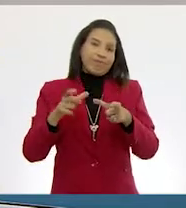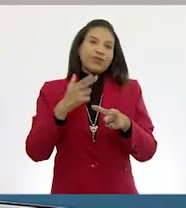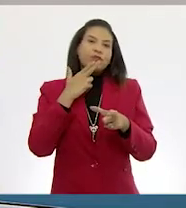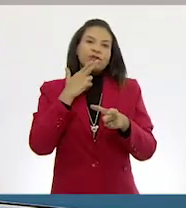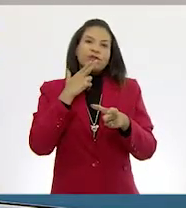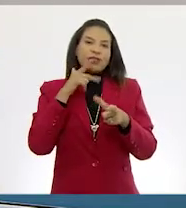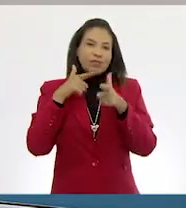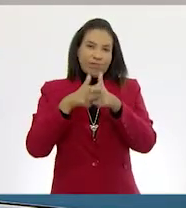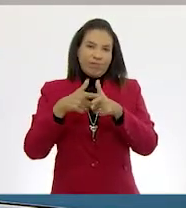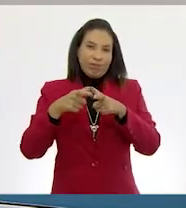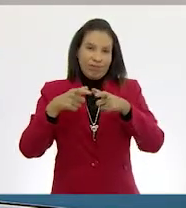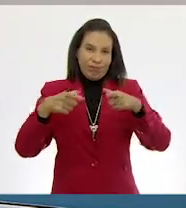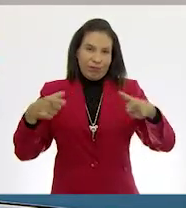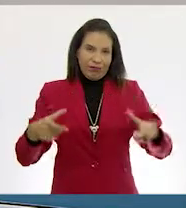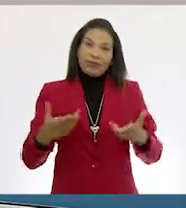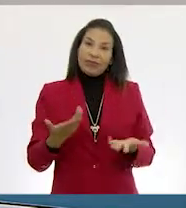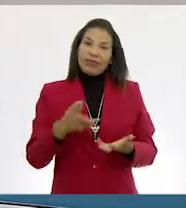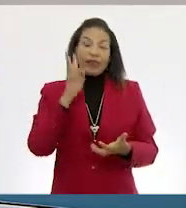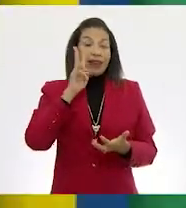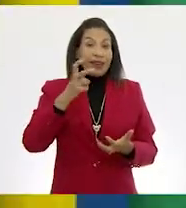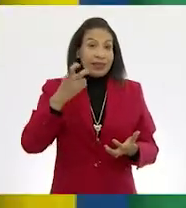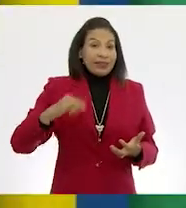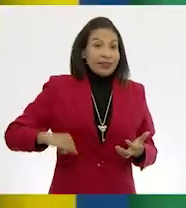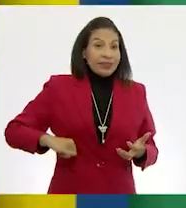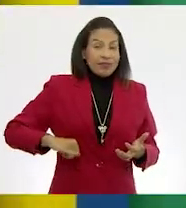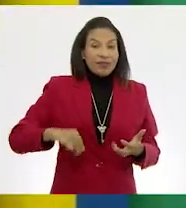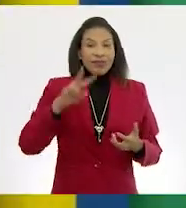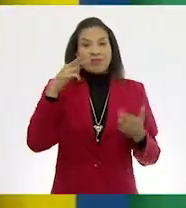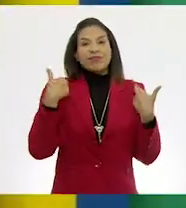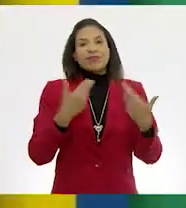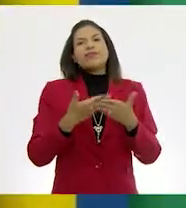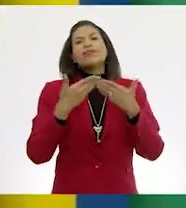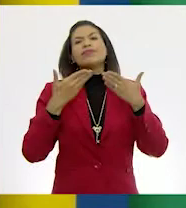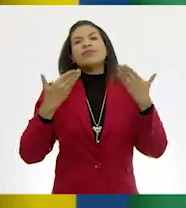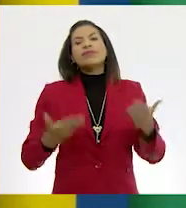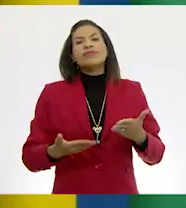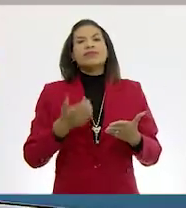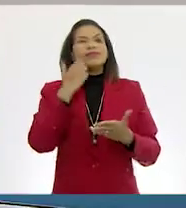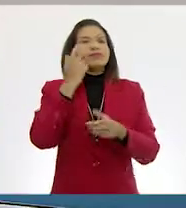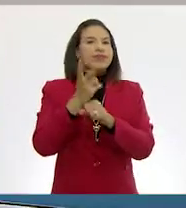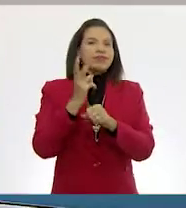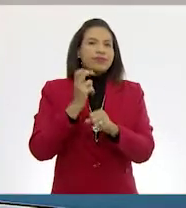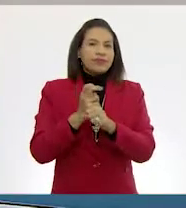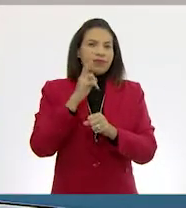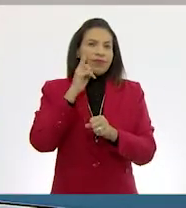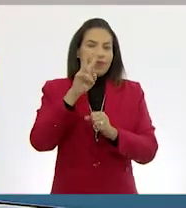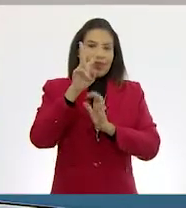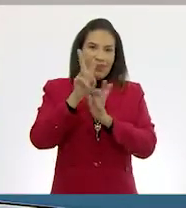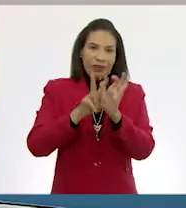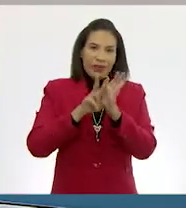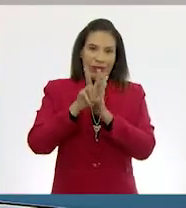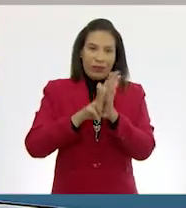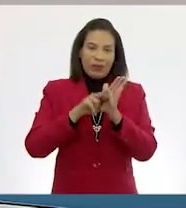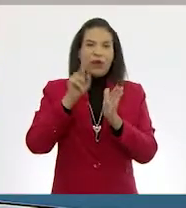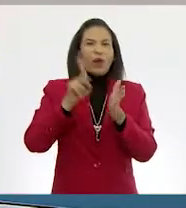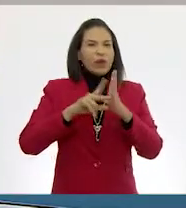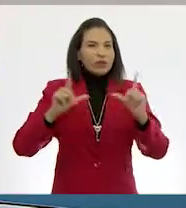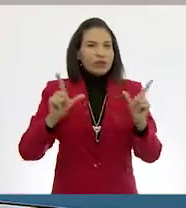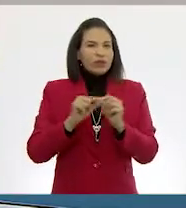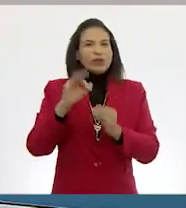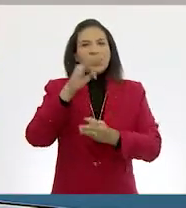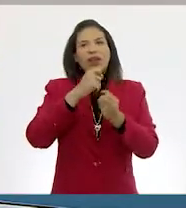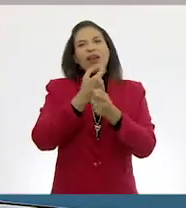conservación que interesante maestra ahora ale los quiero invitar a ver un vídeo para recapitular